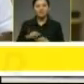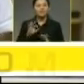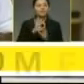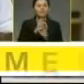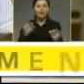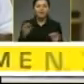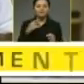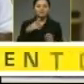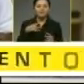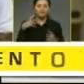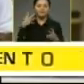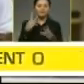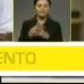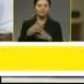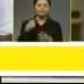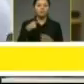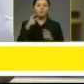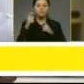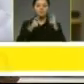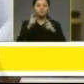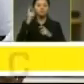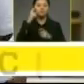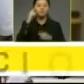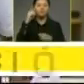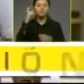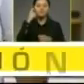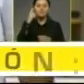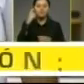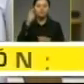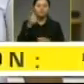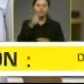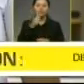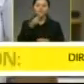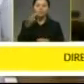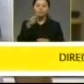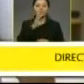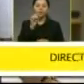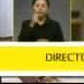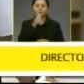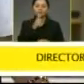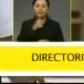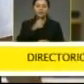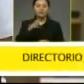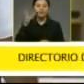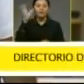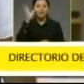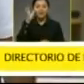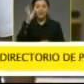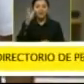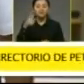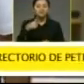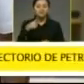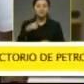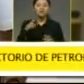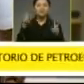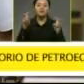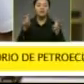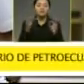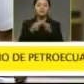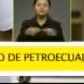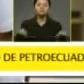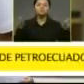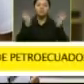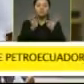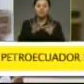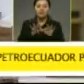libertad por expresar su pensamiento en público o privado. Creo que son temas importantes si queremos